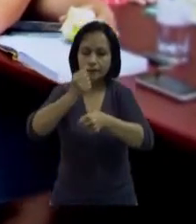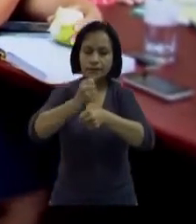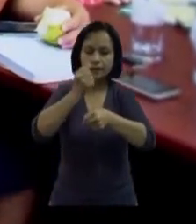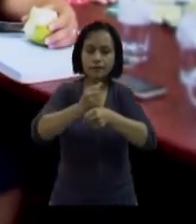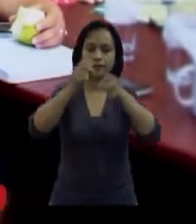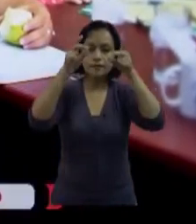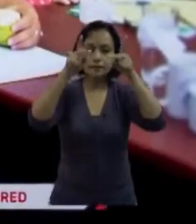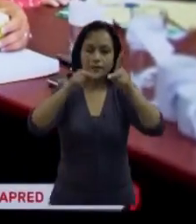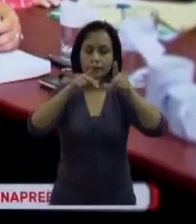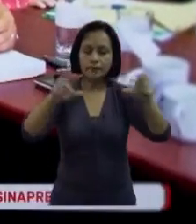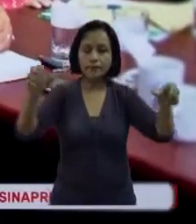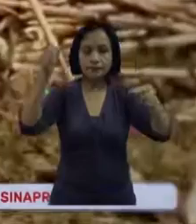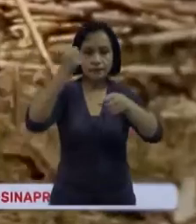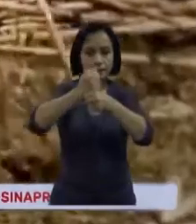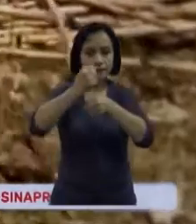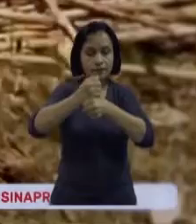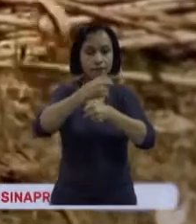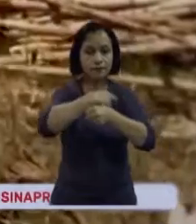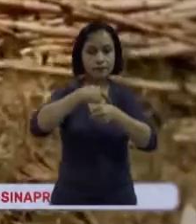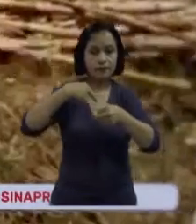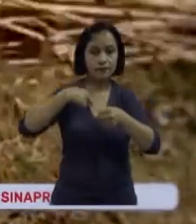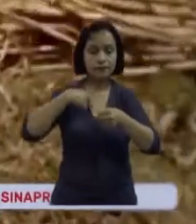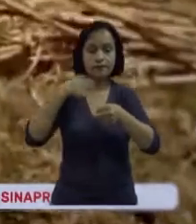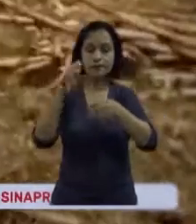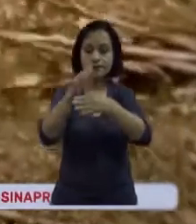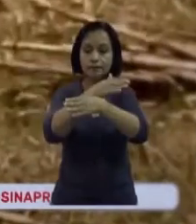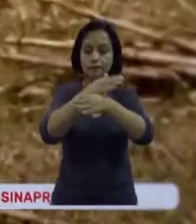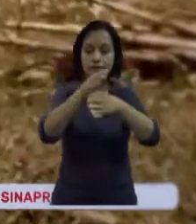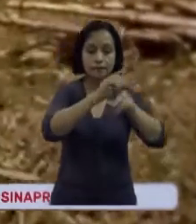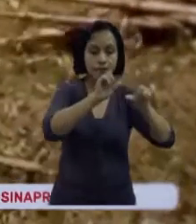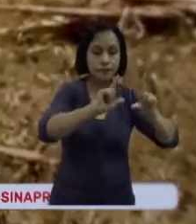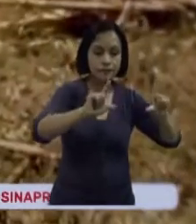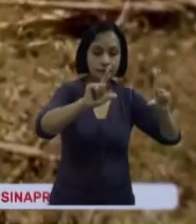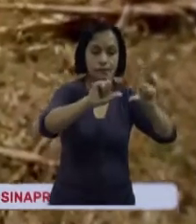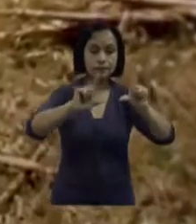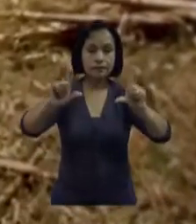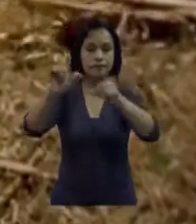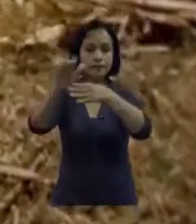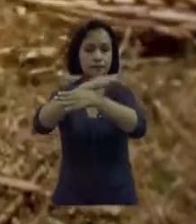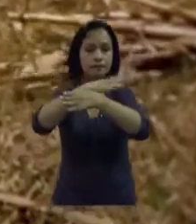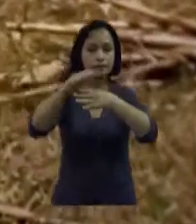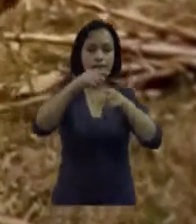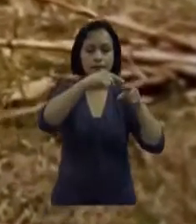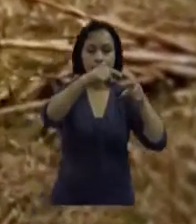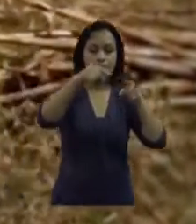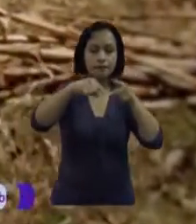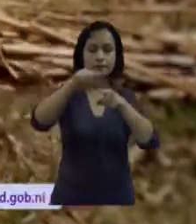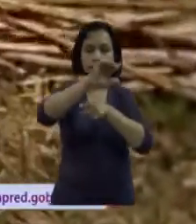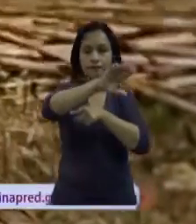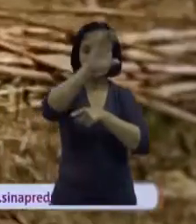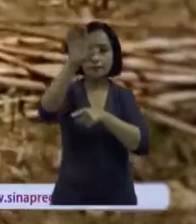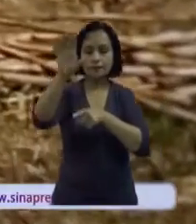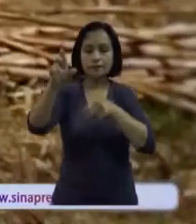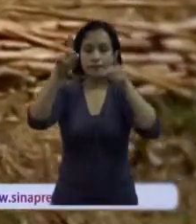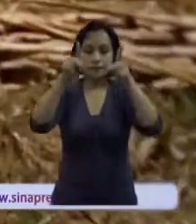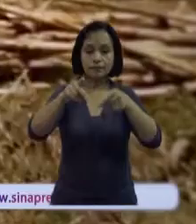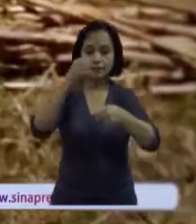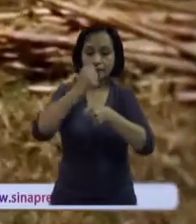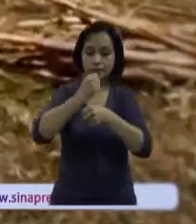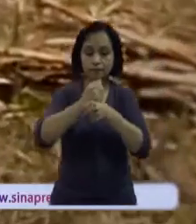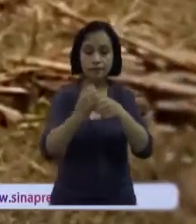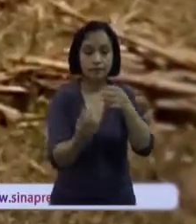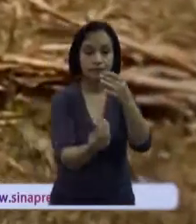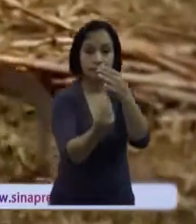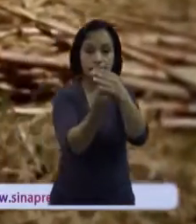trabajo. Planes de trabajo que se realizan en el territorio, con las comunidades, con los protagonistas, con